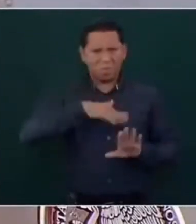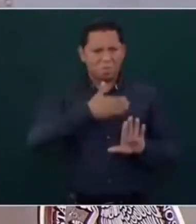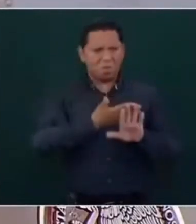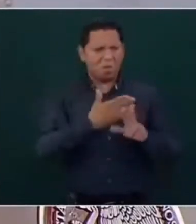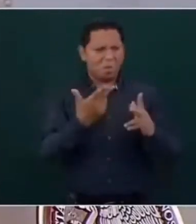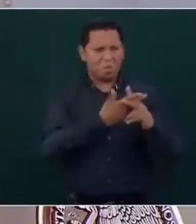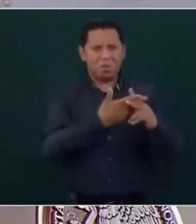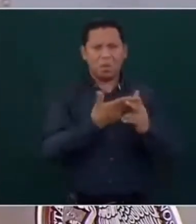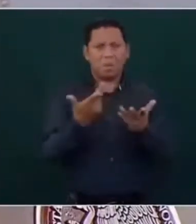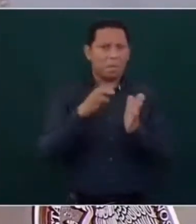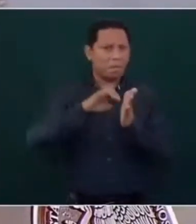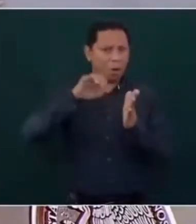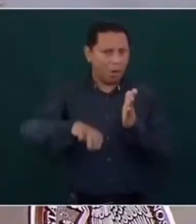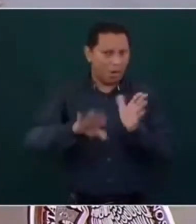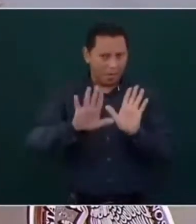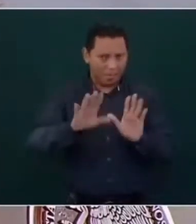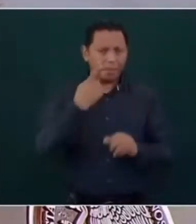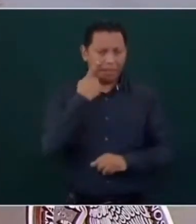por ejemplo, a ver si...